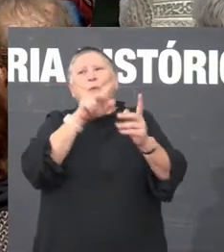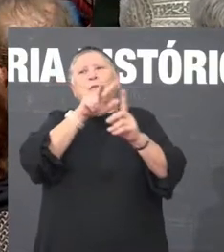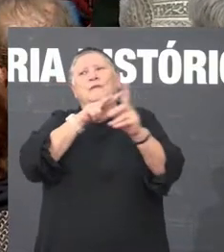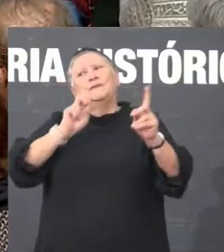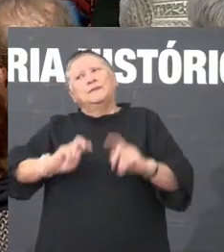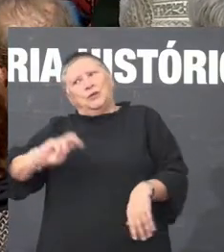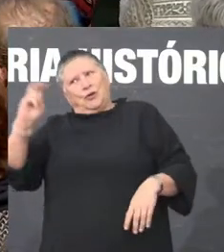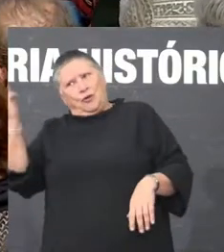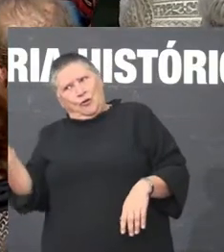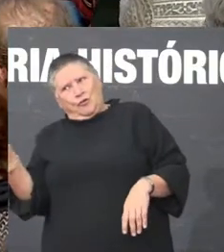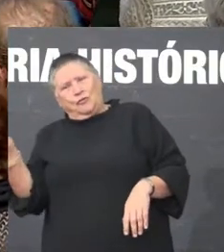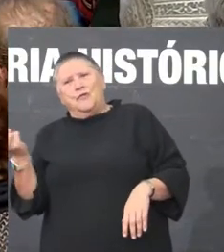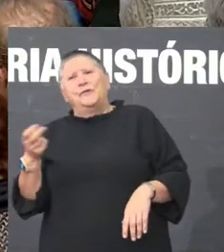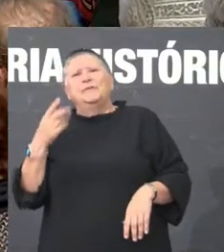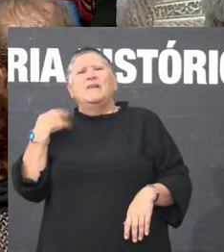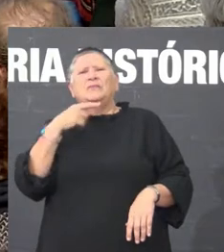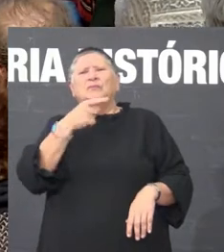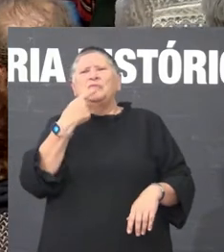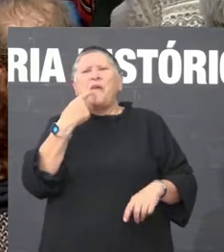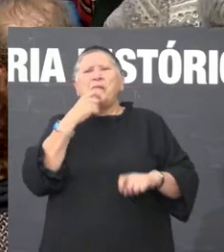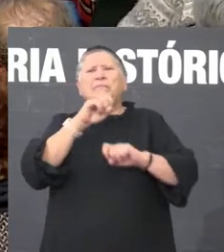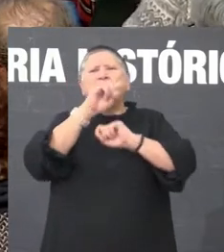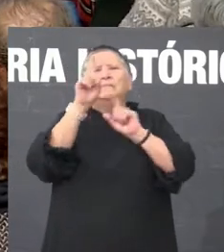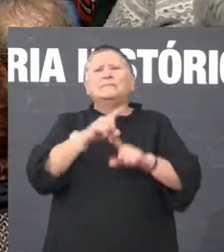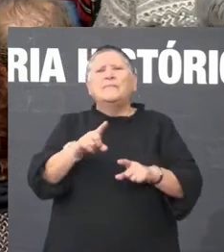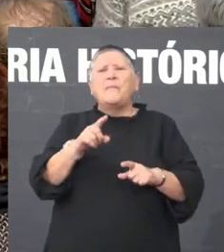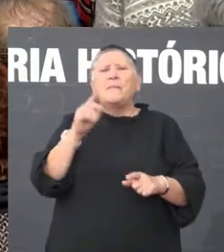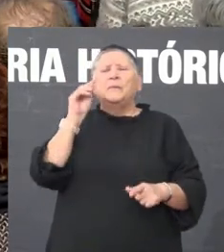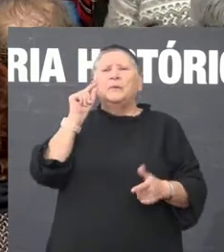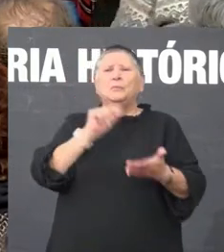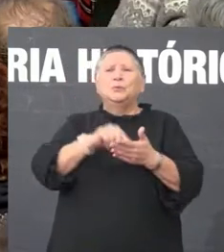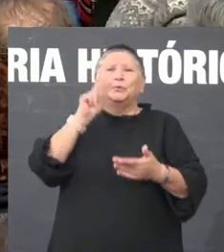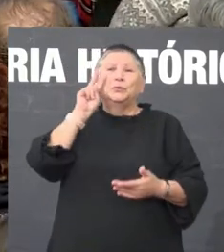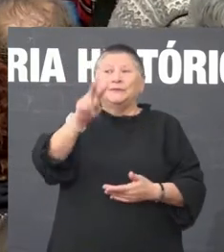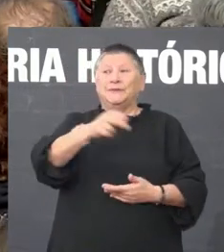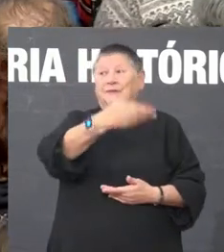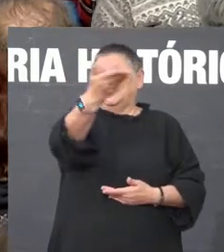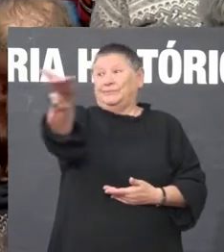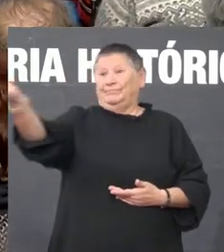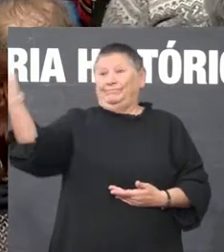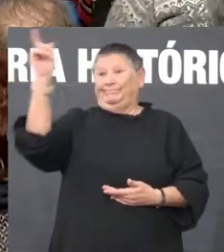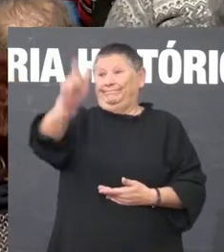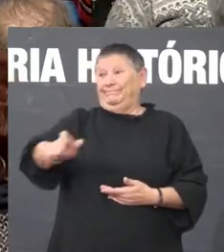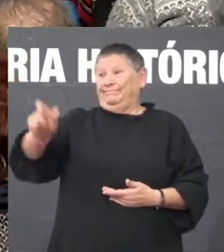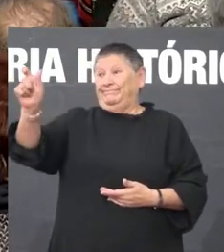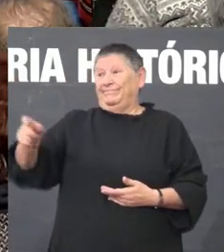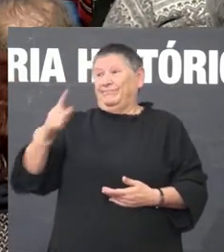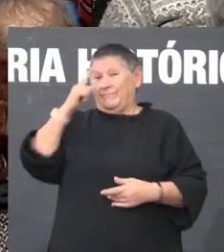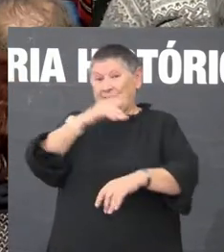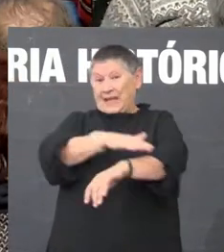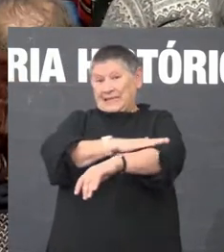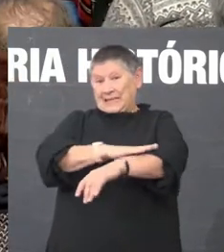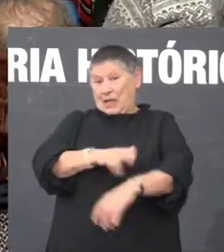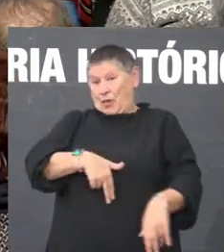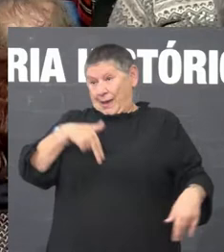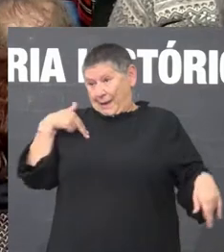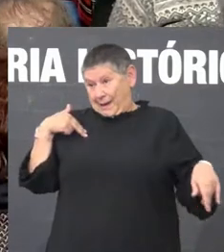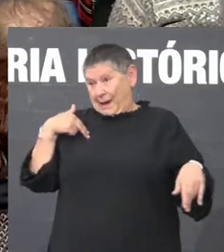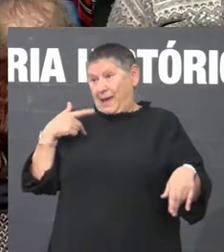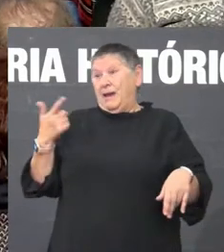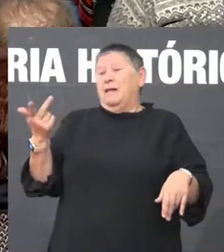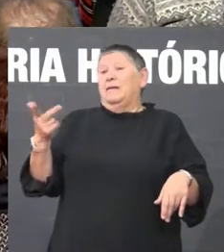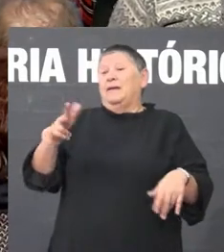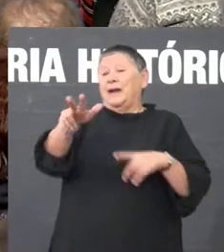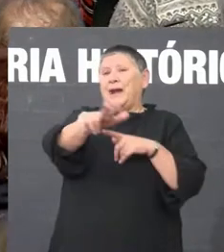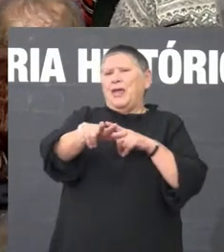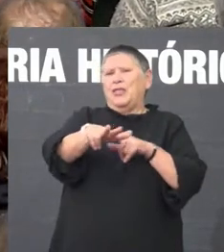Tú preguntabas sobre si la visión que tiene la ciudadanía, me imagino que te estás refiriendo a la del Estado en general, ¿no? La visión